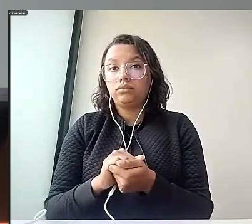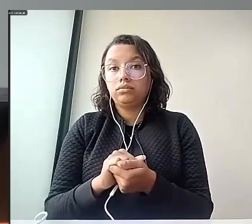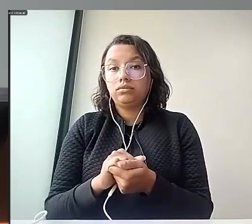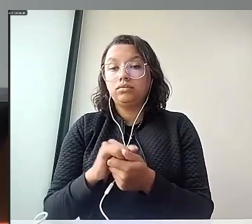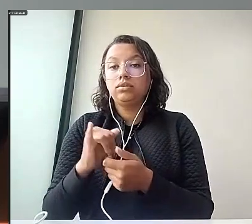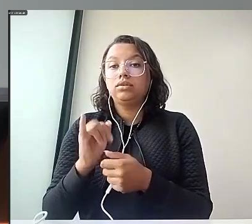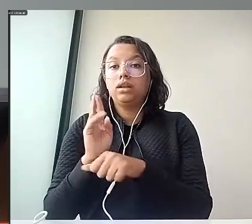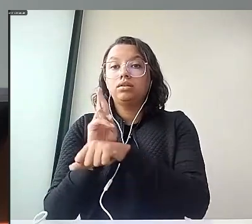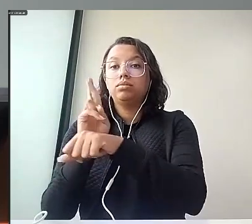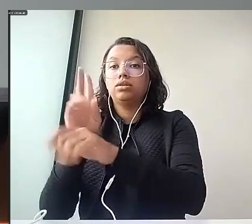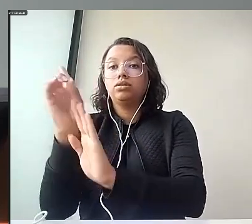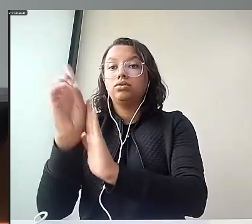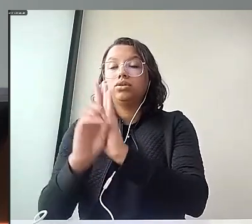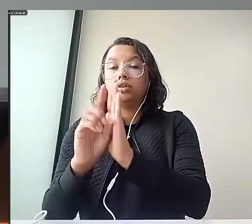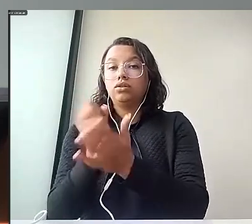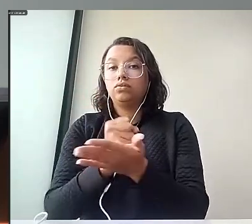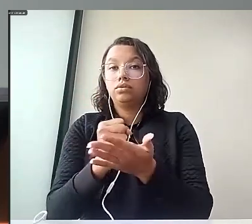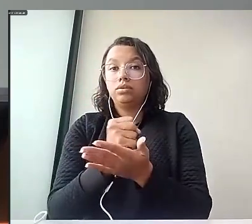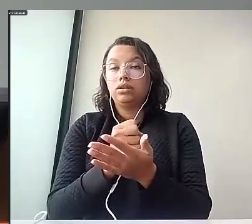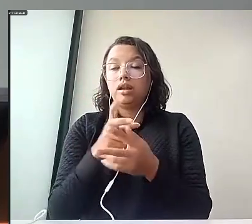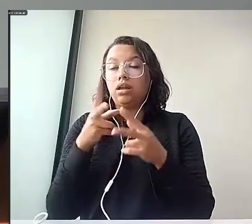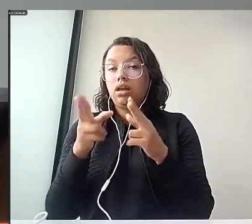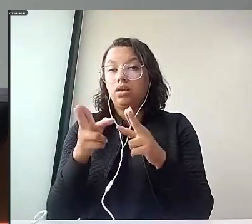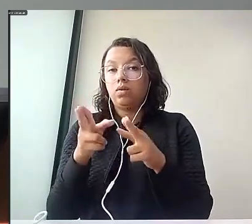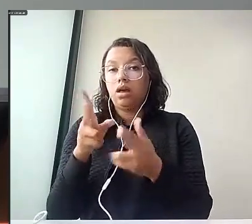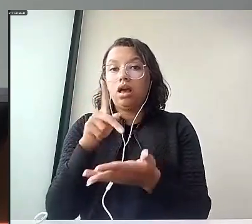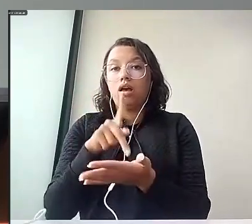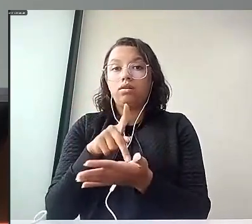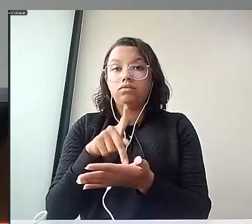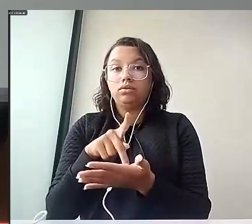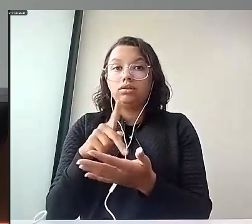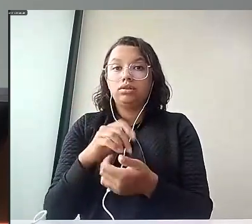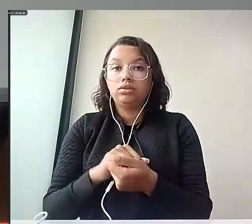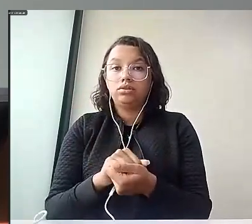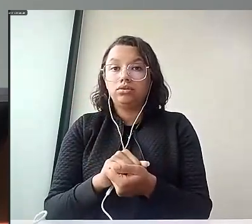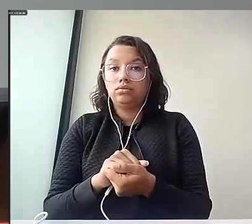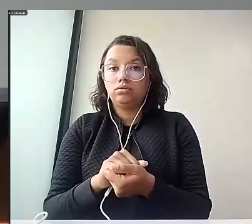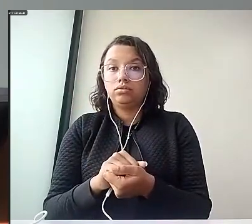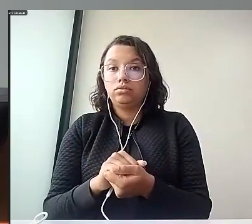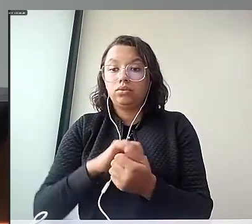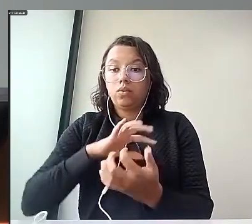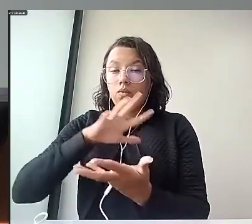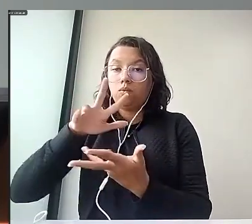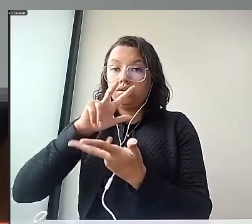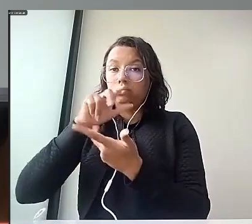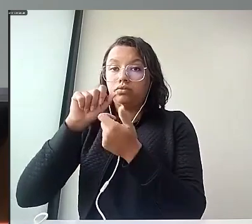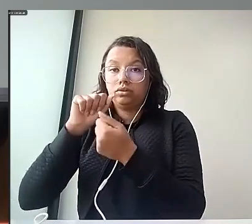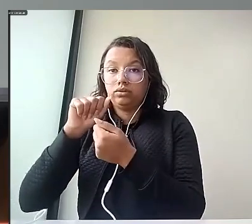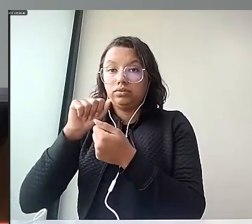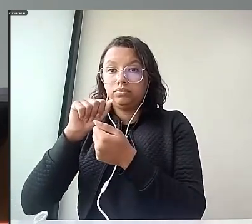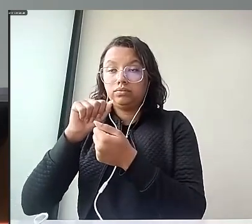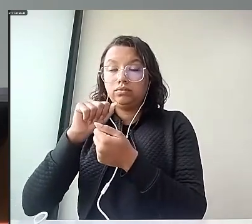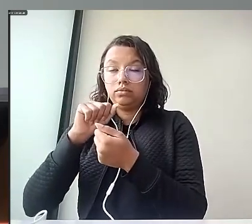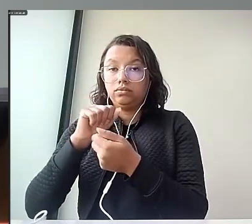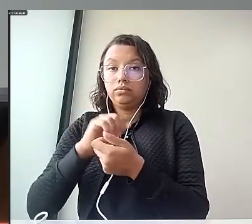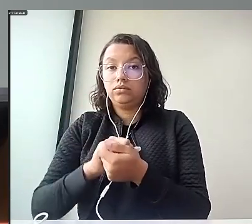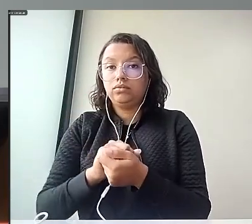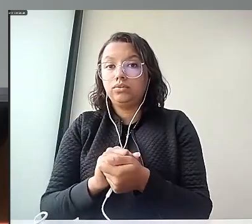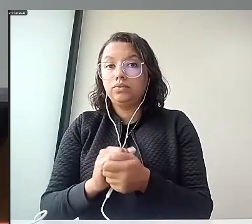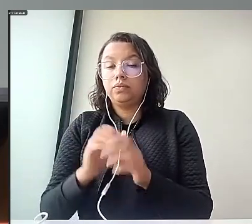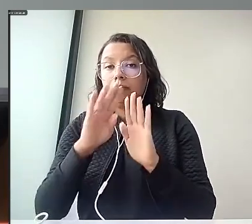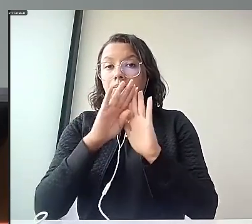esos derechos fundamentales como verdades universales y evidentes, principios